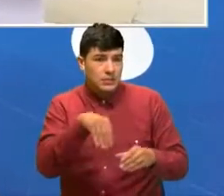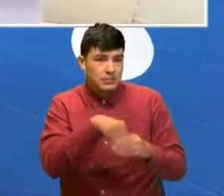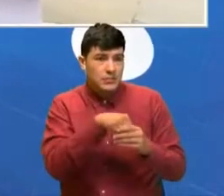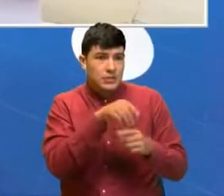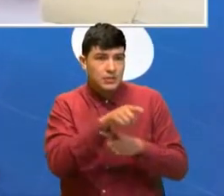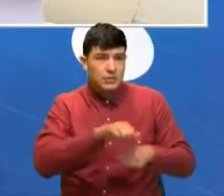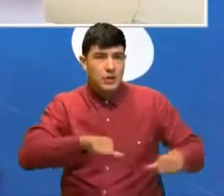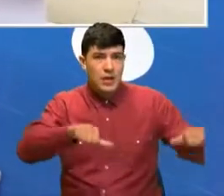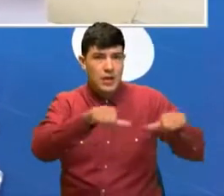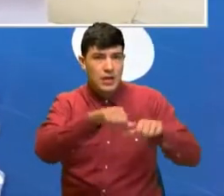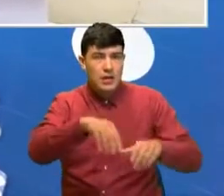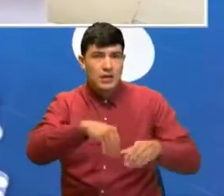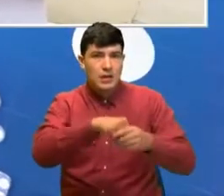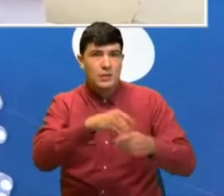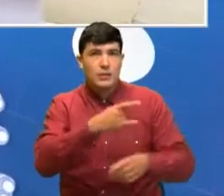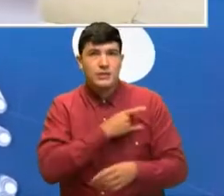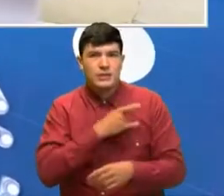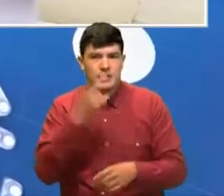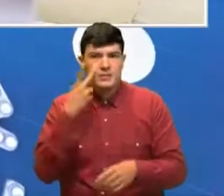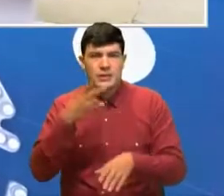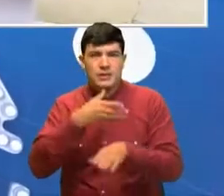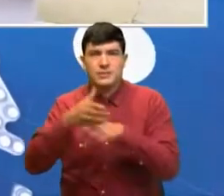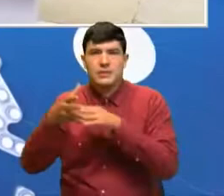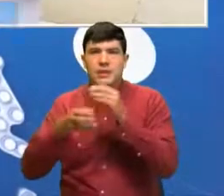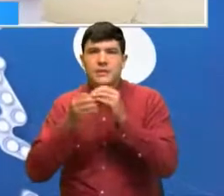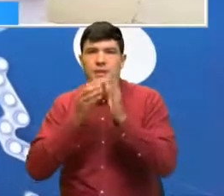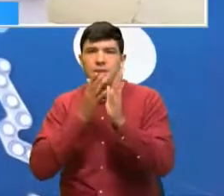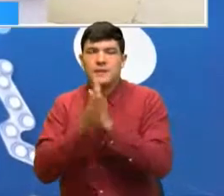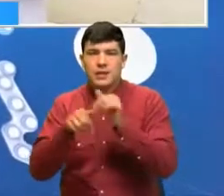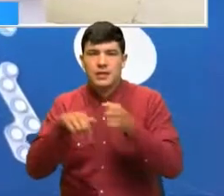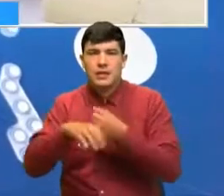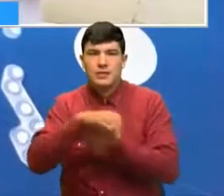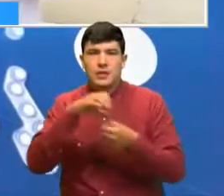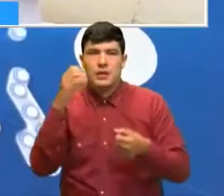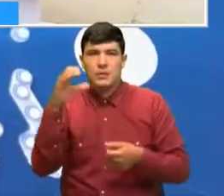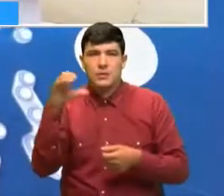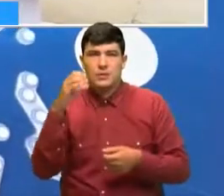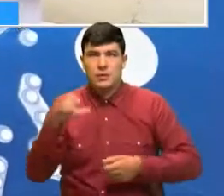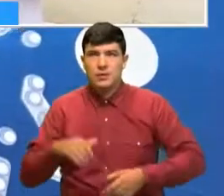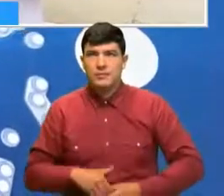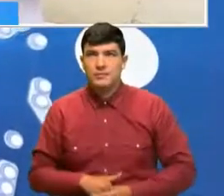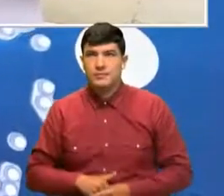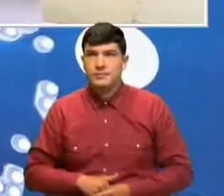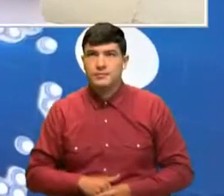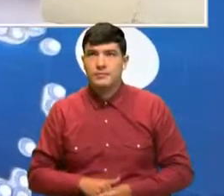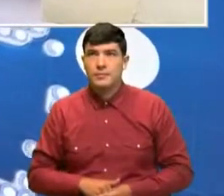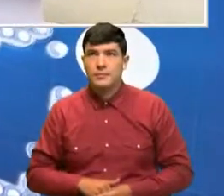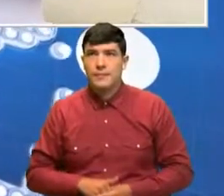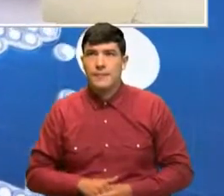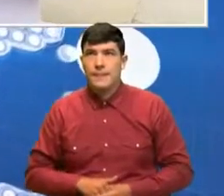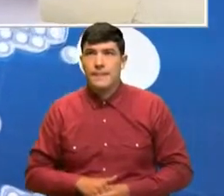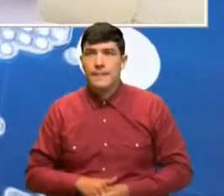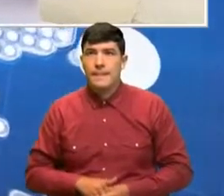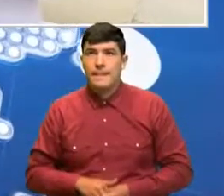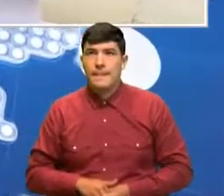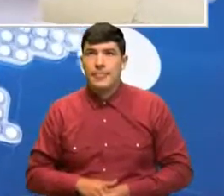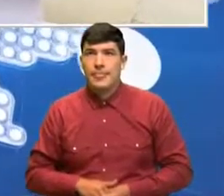los campus universitarios estas son la información desde la ciudad de cúcuta con la cámara de mario corredor danilo coronel oriente noticia hace muy buenas